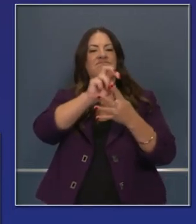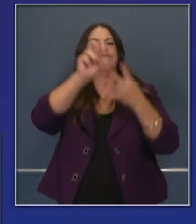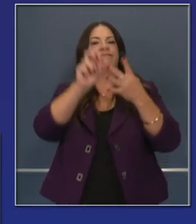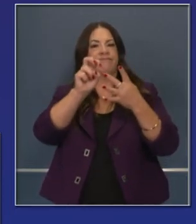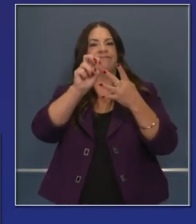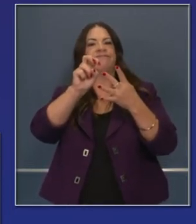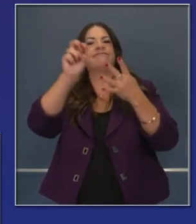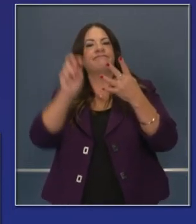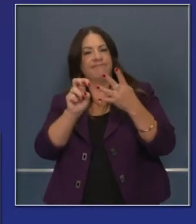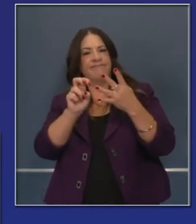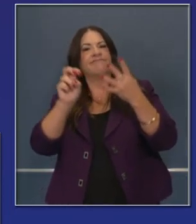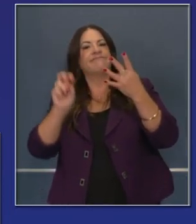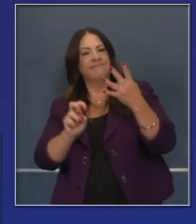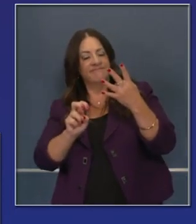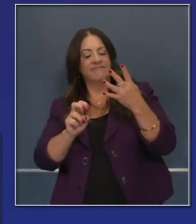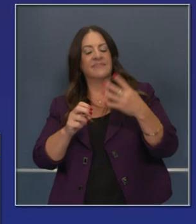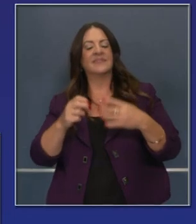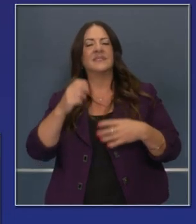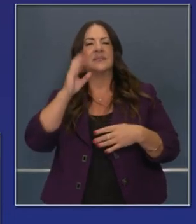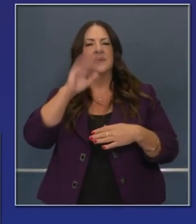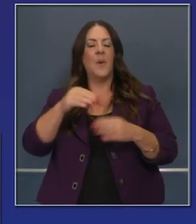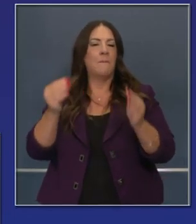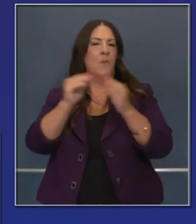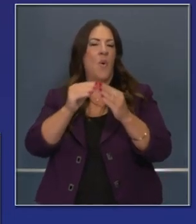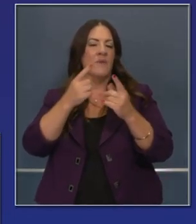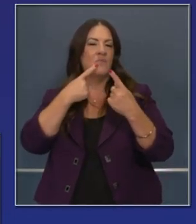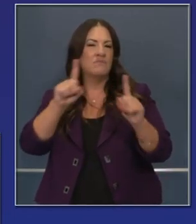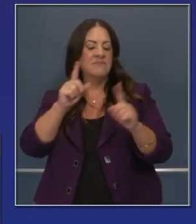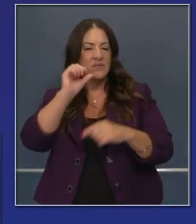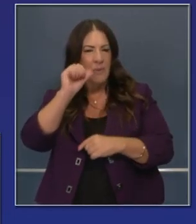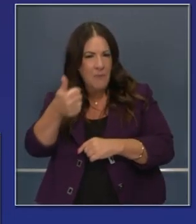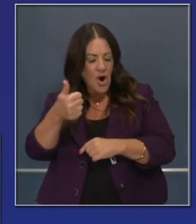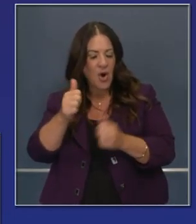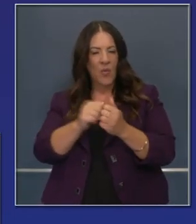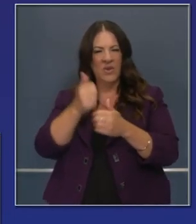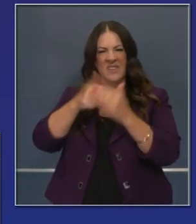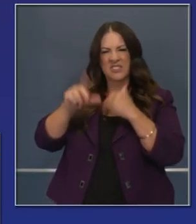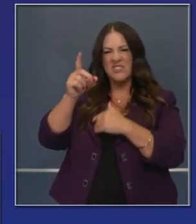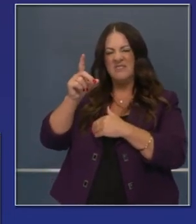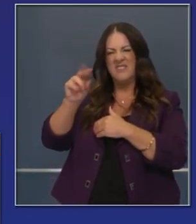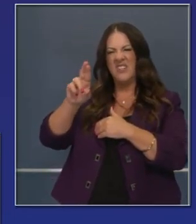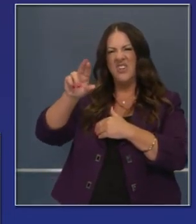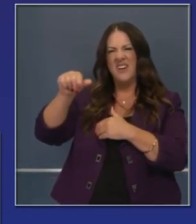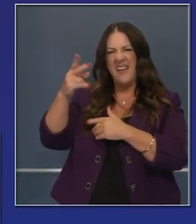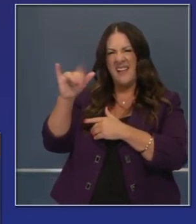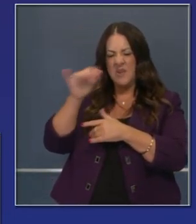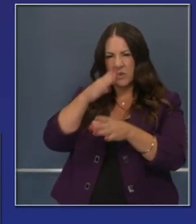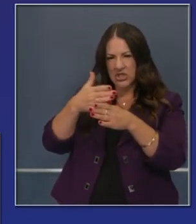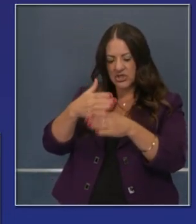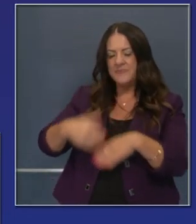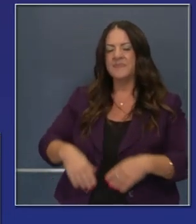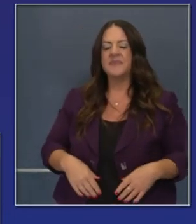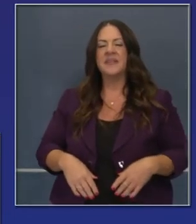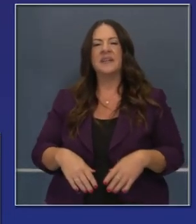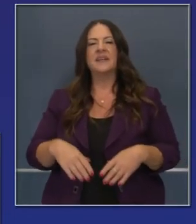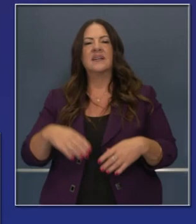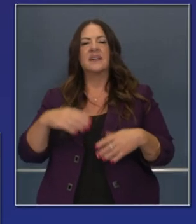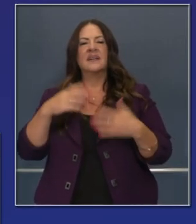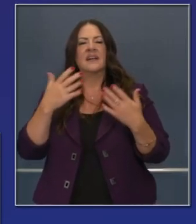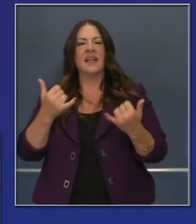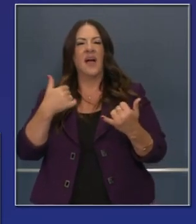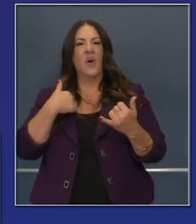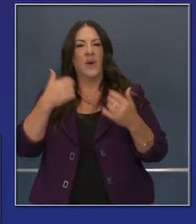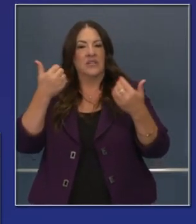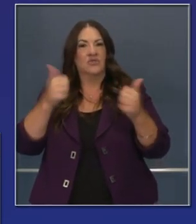naranja. Anticipamos que más condados se desplazarán mañana al amarillo. Así que reitero,